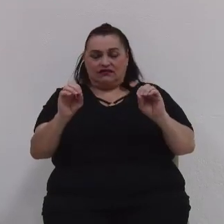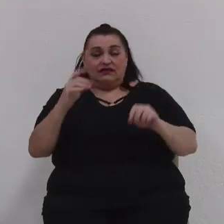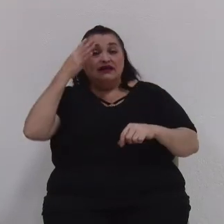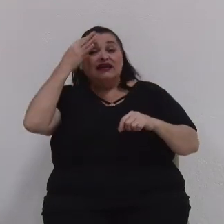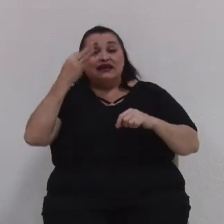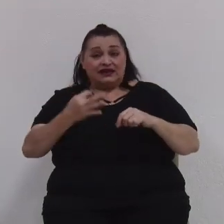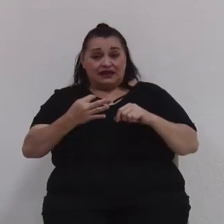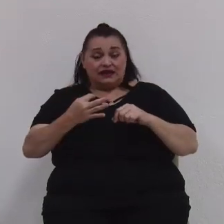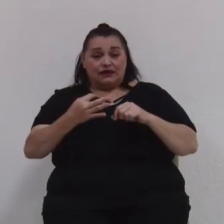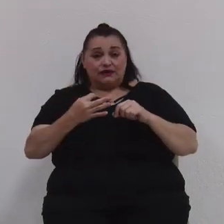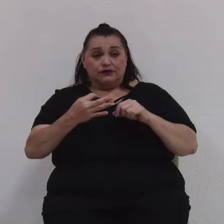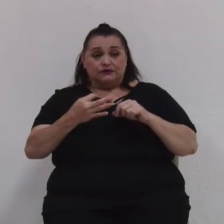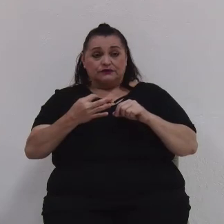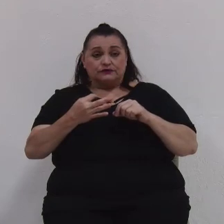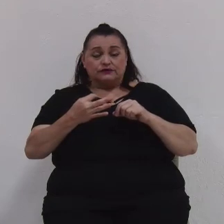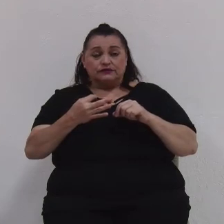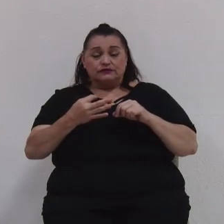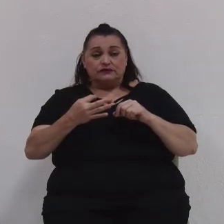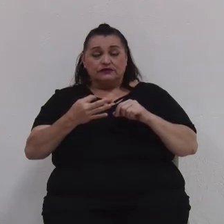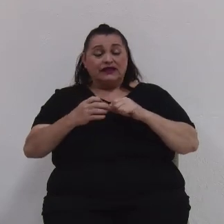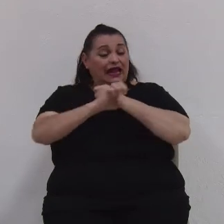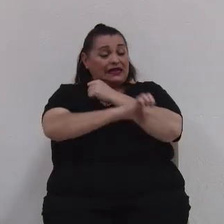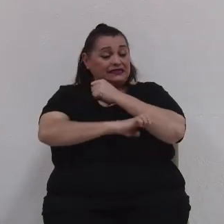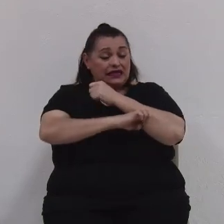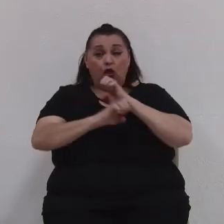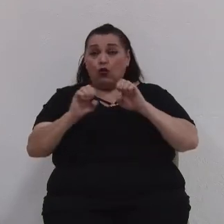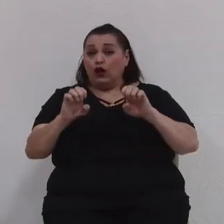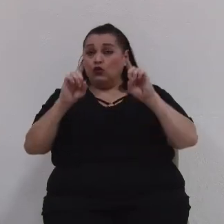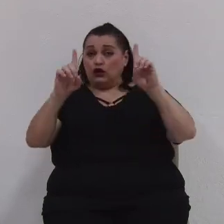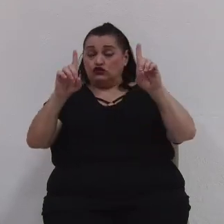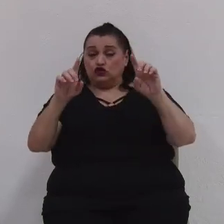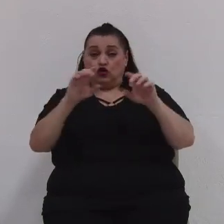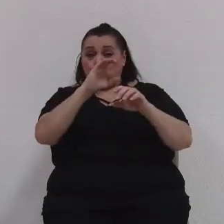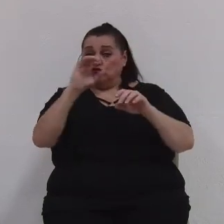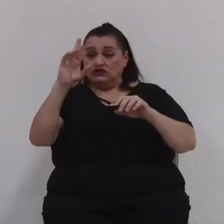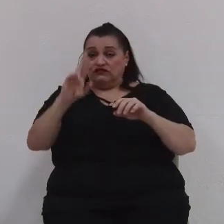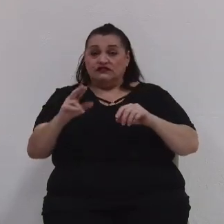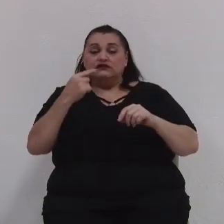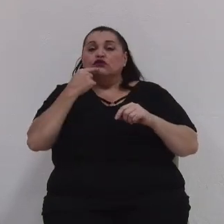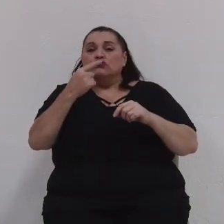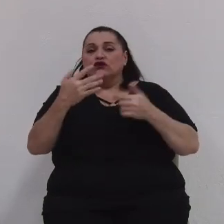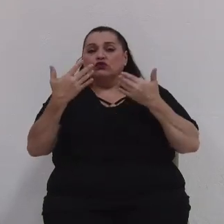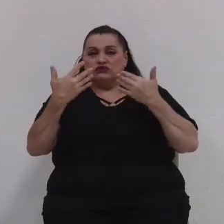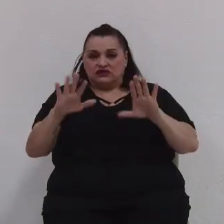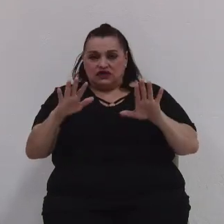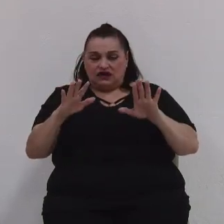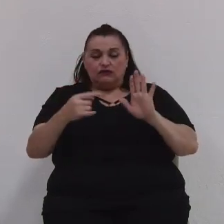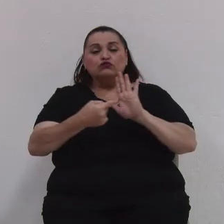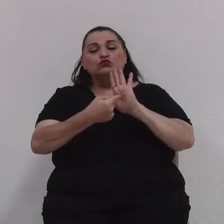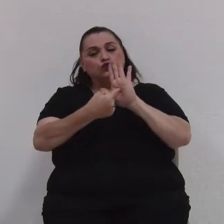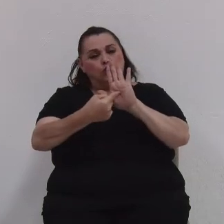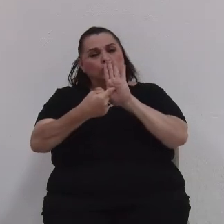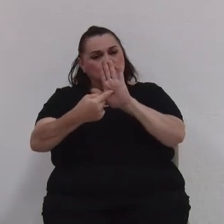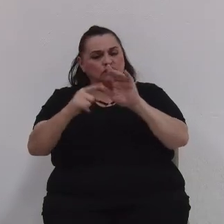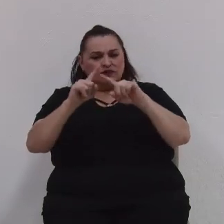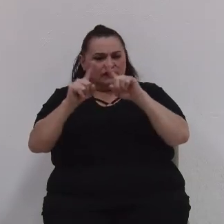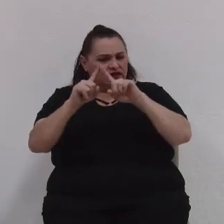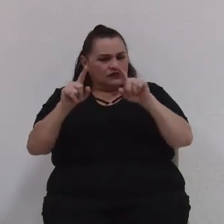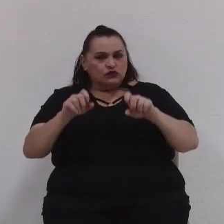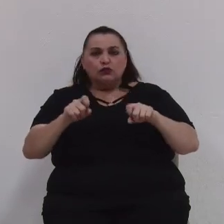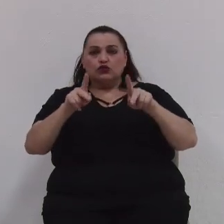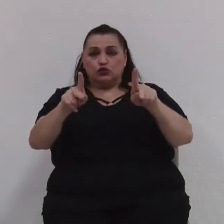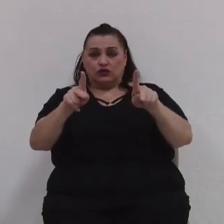que el estado de la educación costarricense lo ha dicho, lo ha señalado en varias